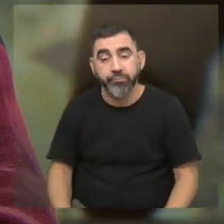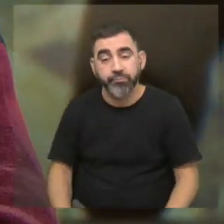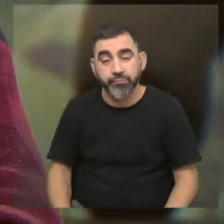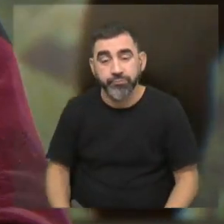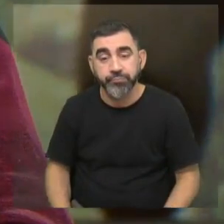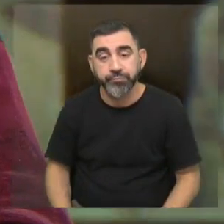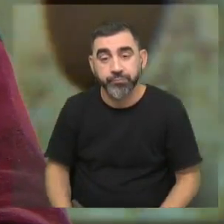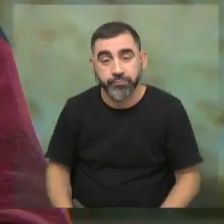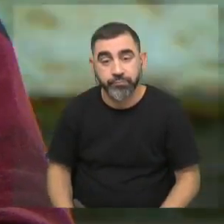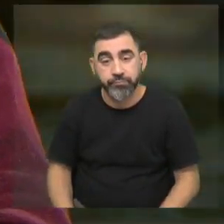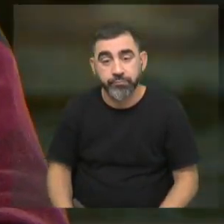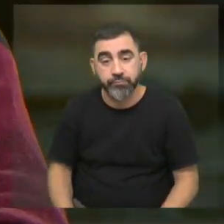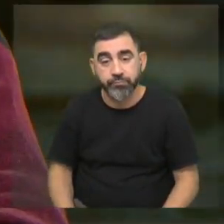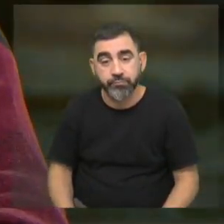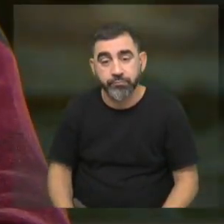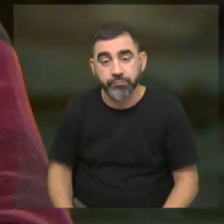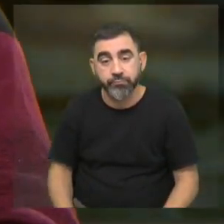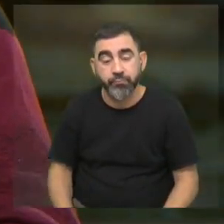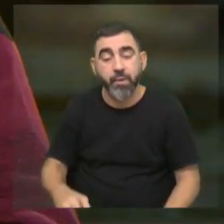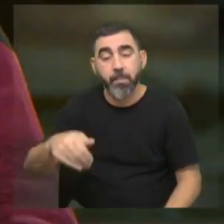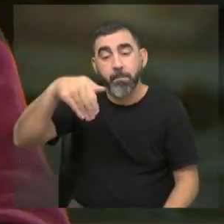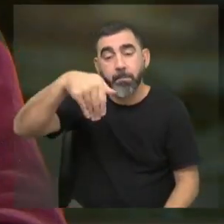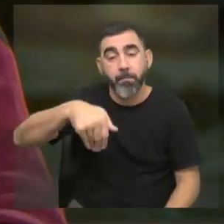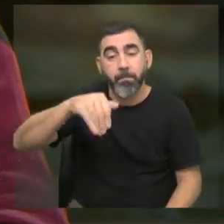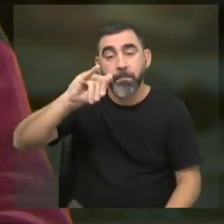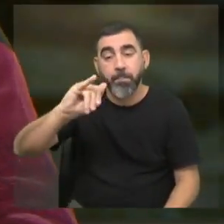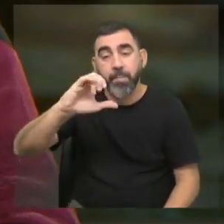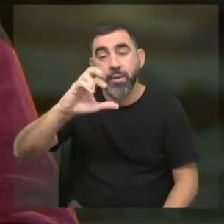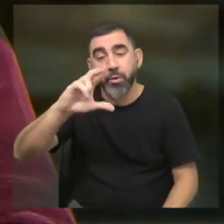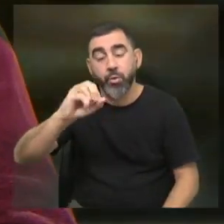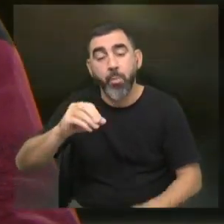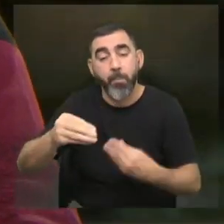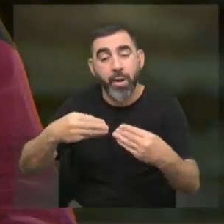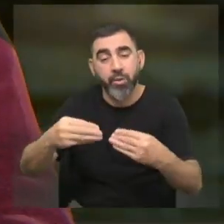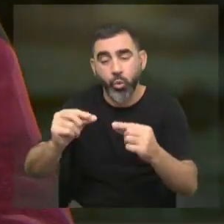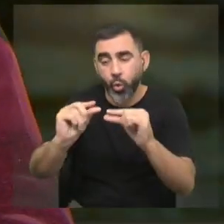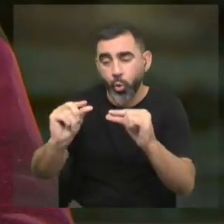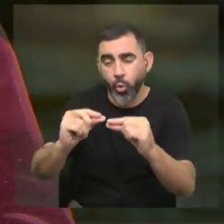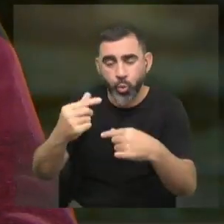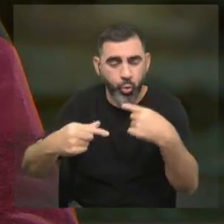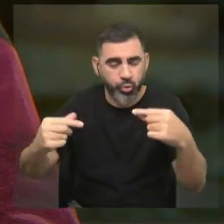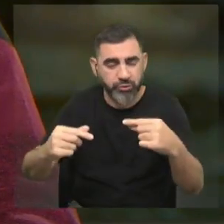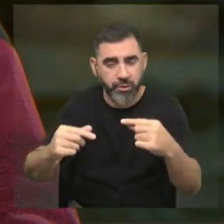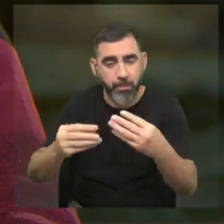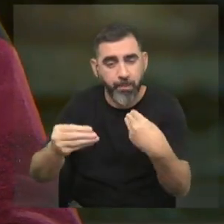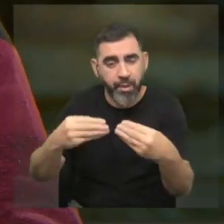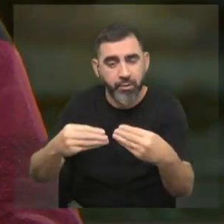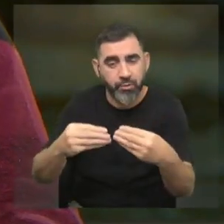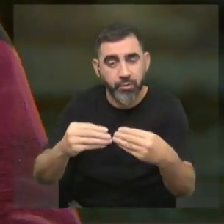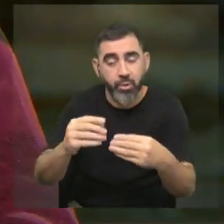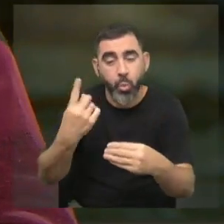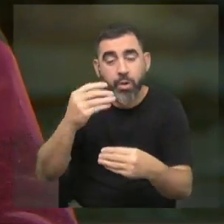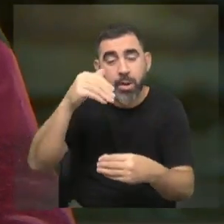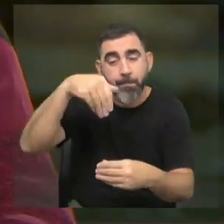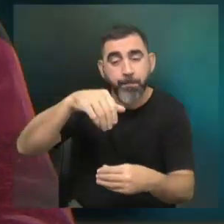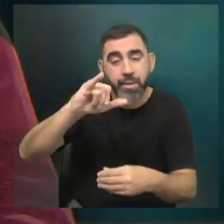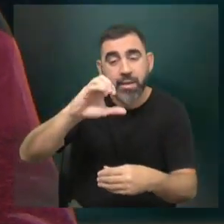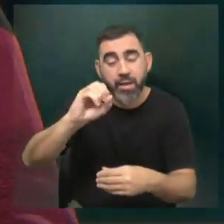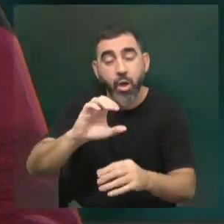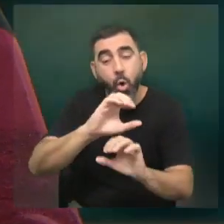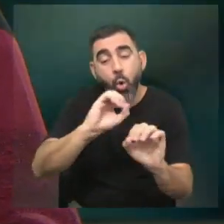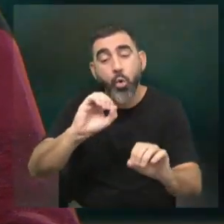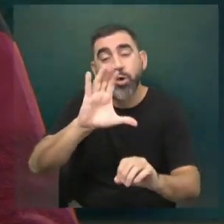en la Antártida, donde se reportaron 1,6 grados centígrados bajo cero. Lo mismo sucedió en el aeropuerto de Carmelo, en el departamento de Colonia,